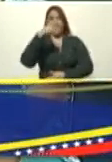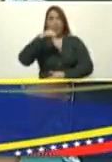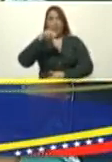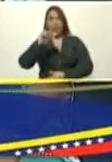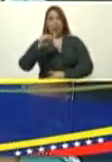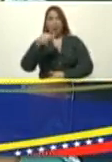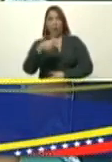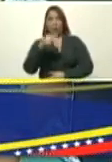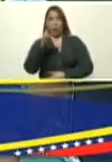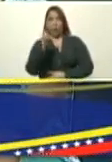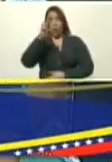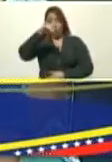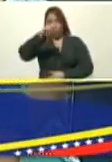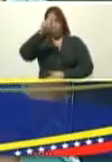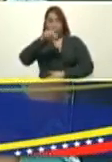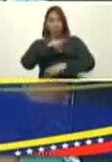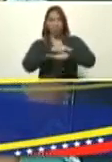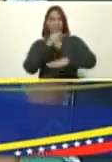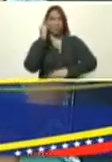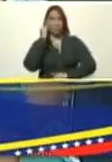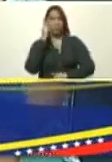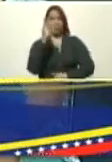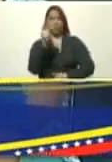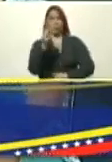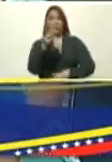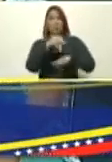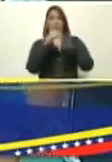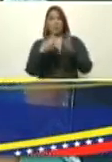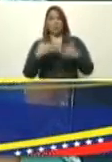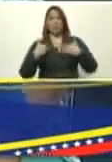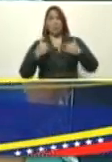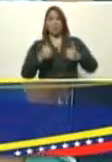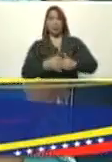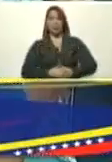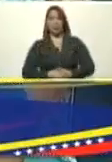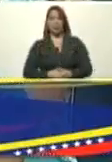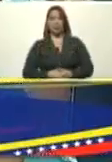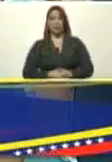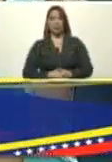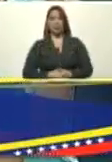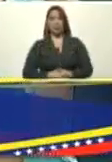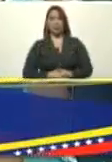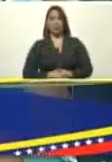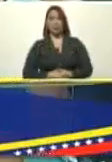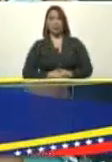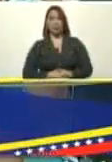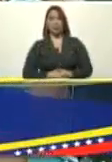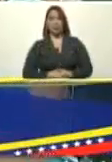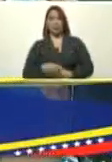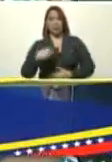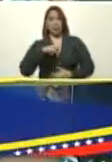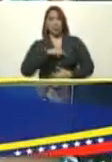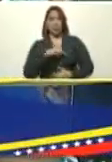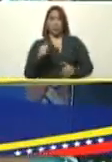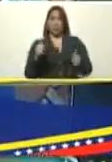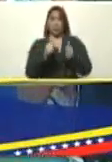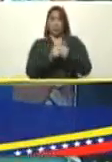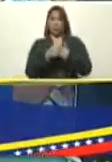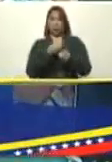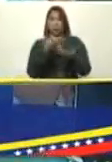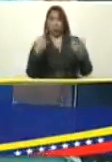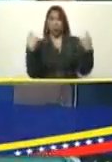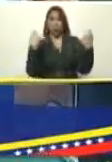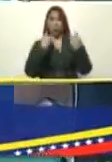doctora Marisela, viceministra de Salud, y estamos pues con esta jornada de